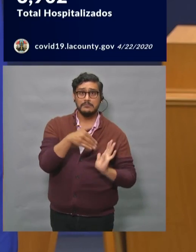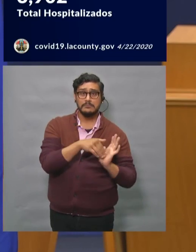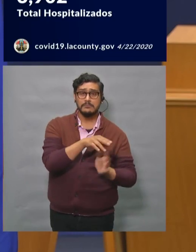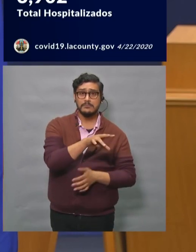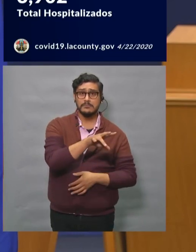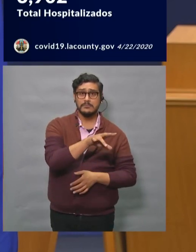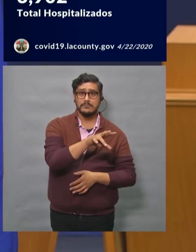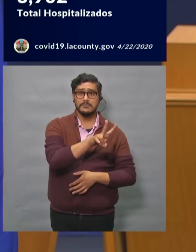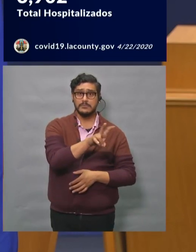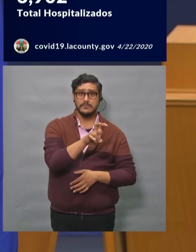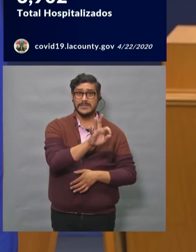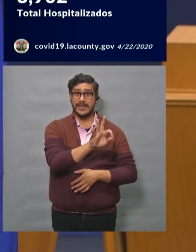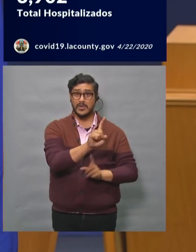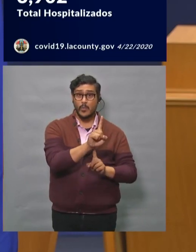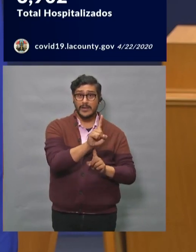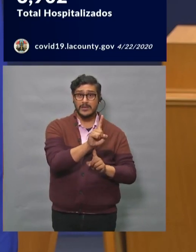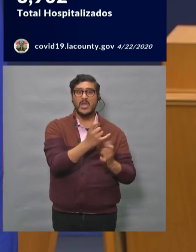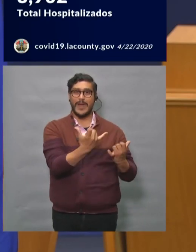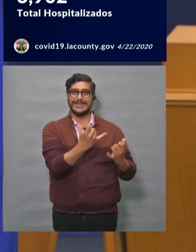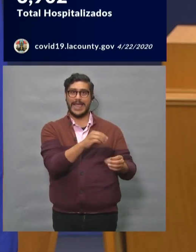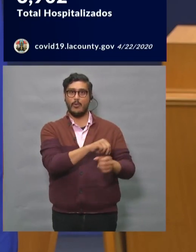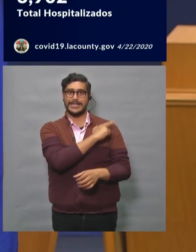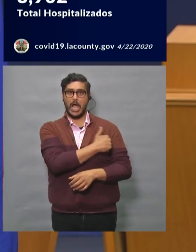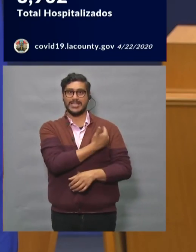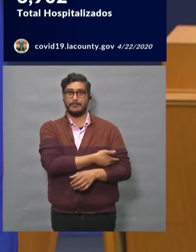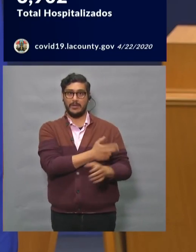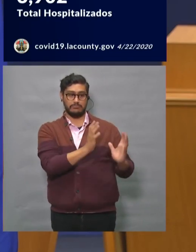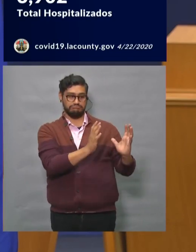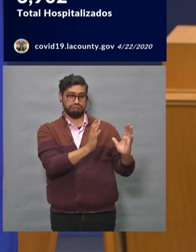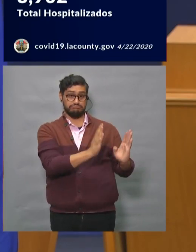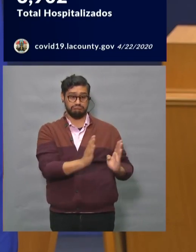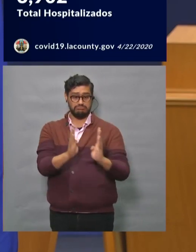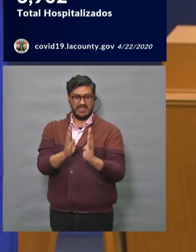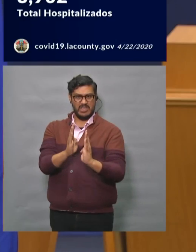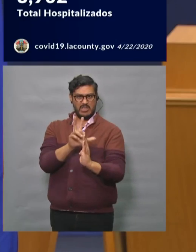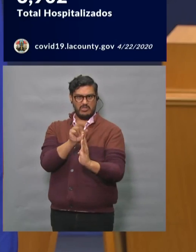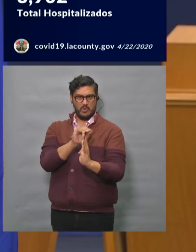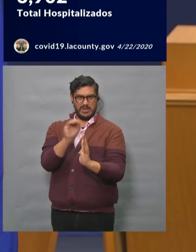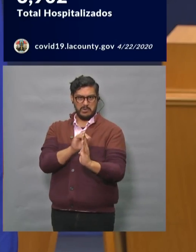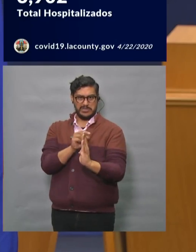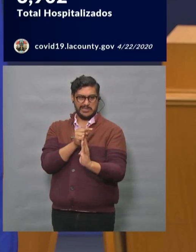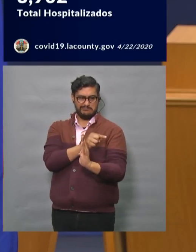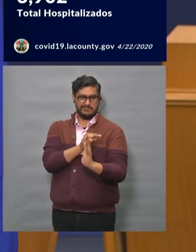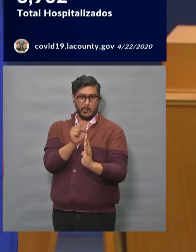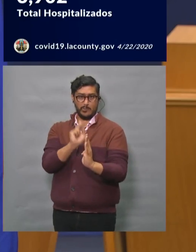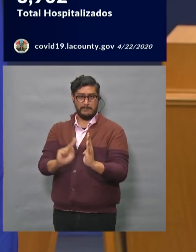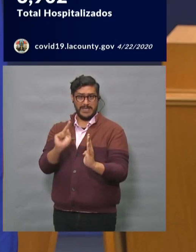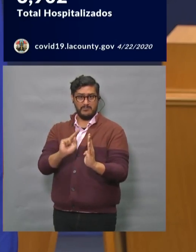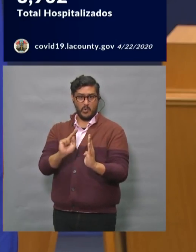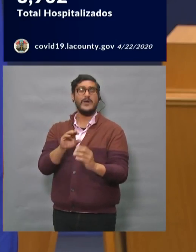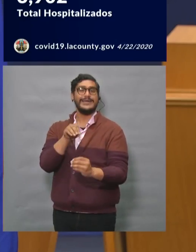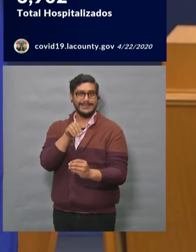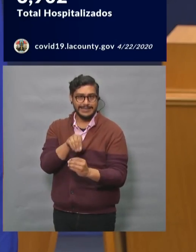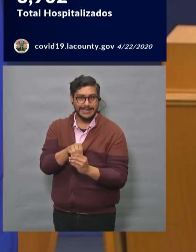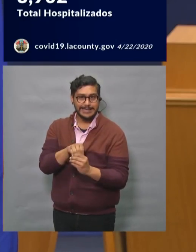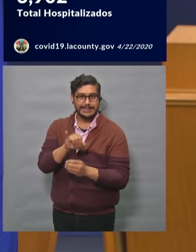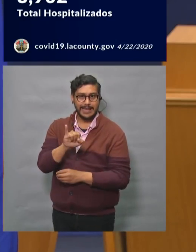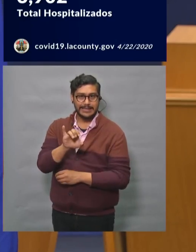1,791 están hospitalizados actualmente. El 30% de estas personas están en unidades de